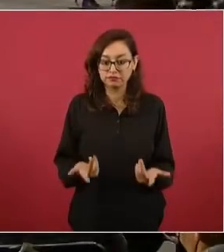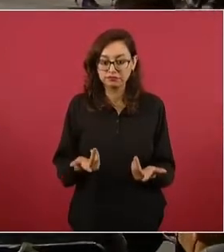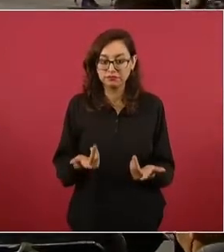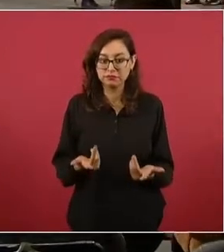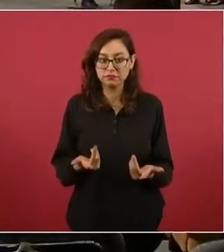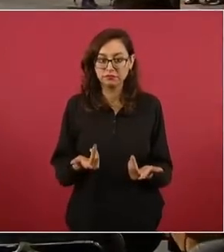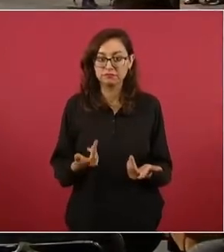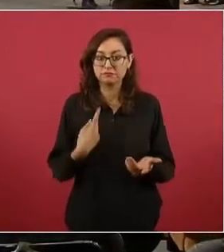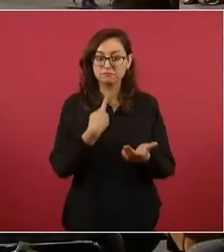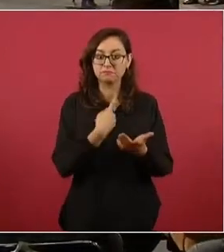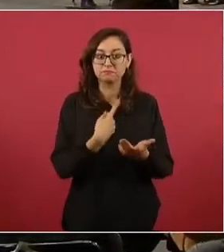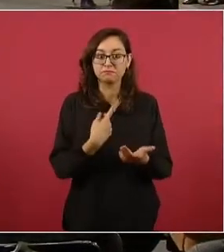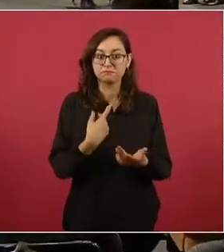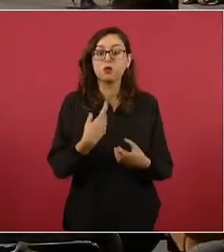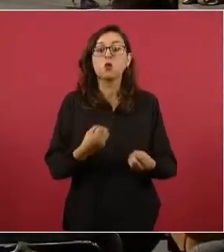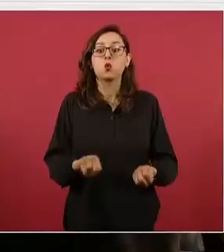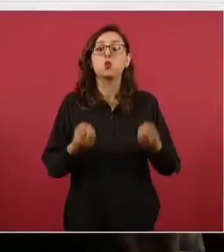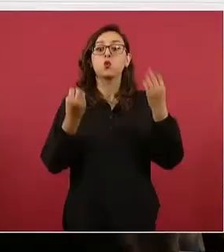$182